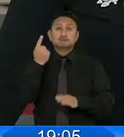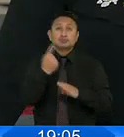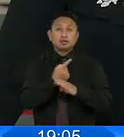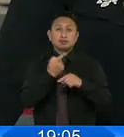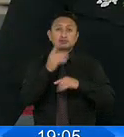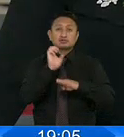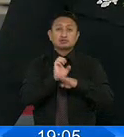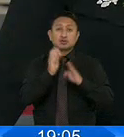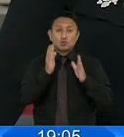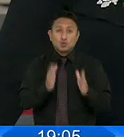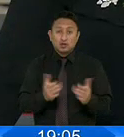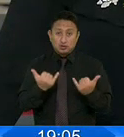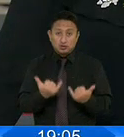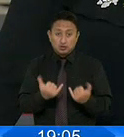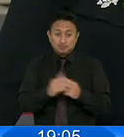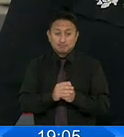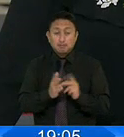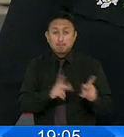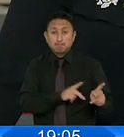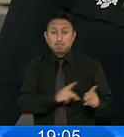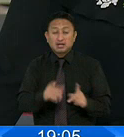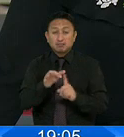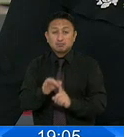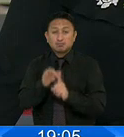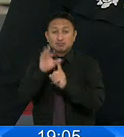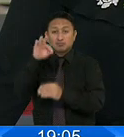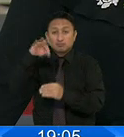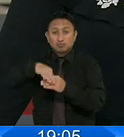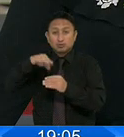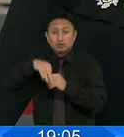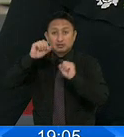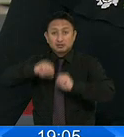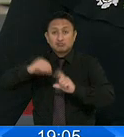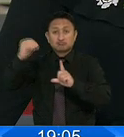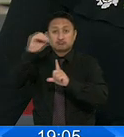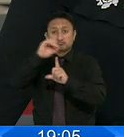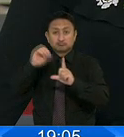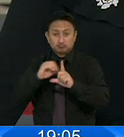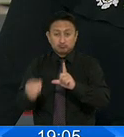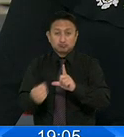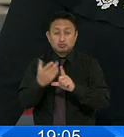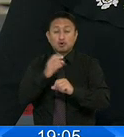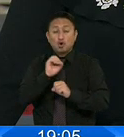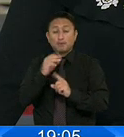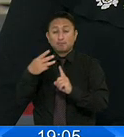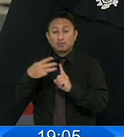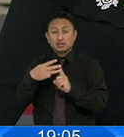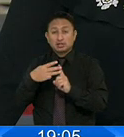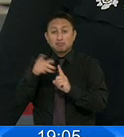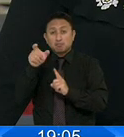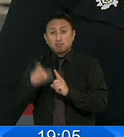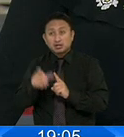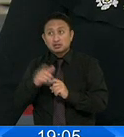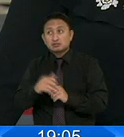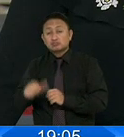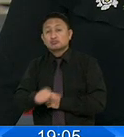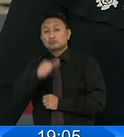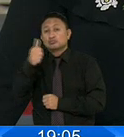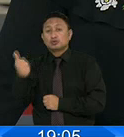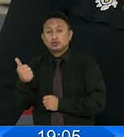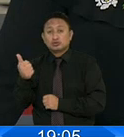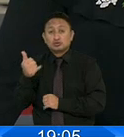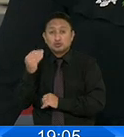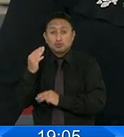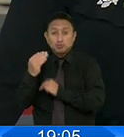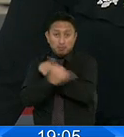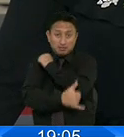Ecuador implementará el plan piloto de votación telemática o por internet para compatriotas empadronados en el exterior.